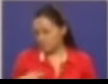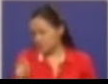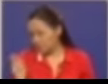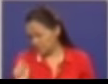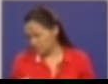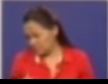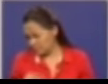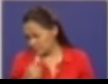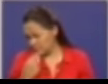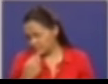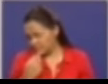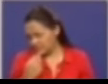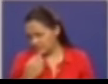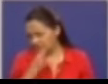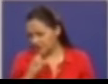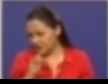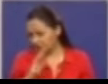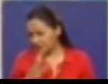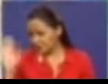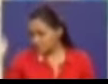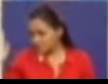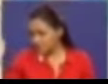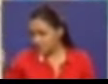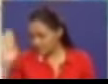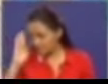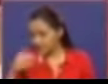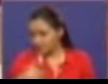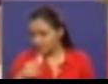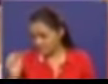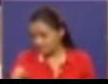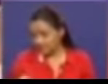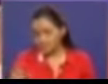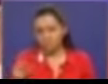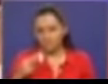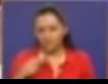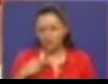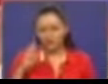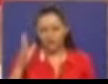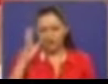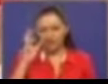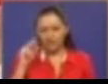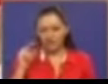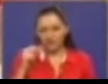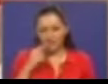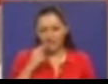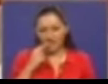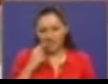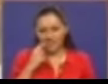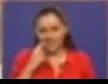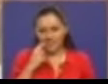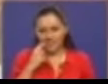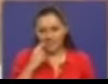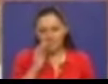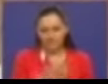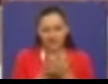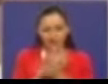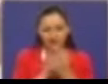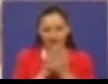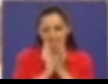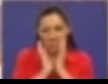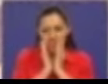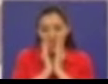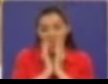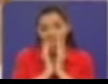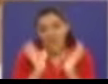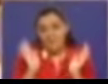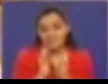gráfico. César, párame bola, aprobé este gráfico. Revisa bien, yo creo que no lo aprobé porque a mí me mezclan todo. Pero aquí nos